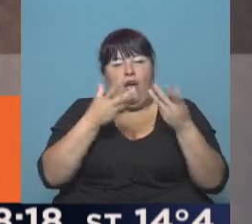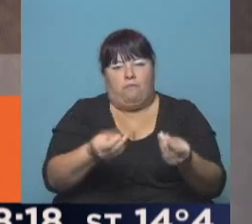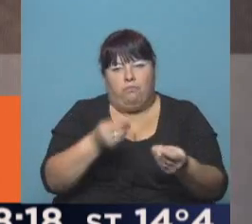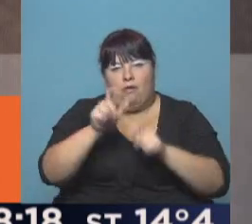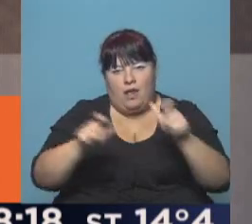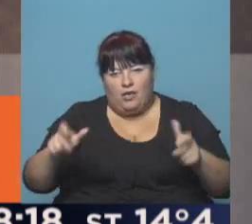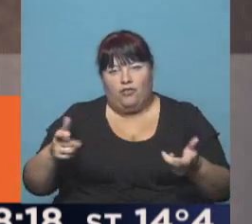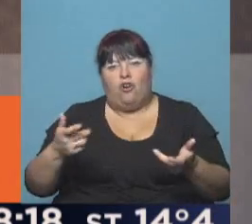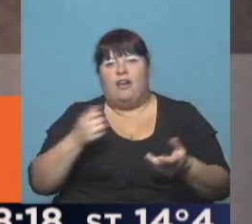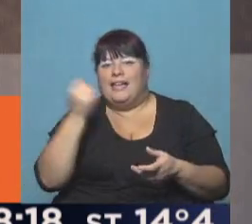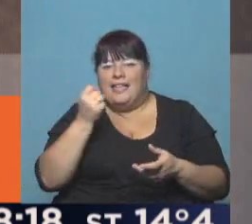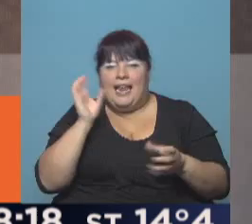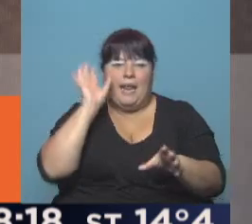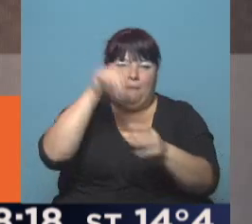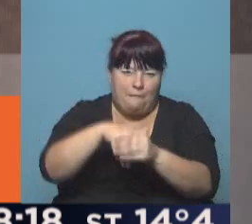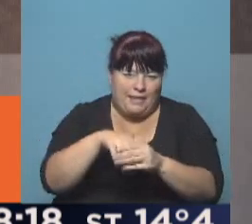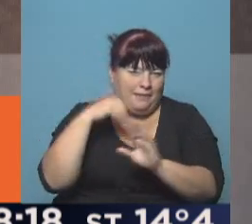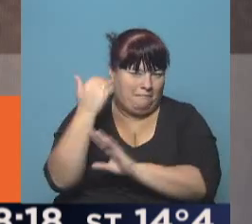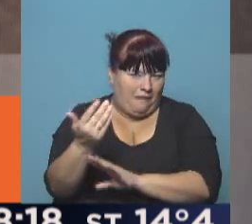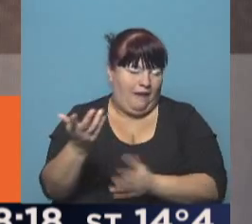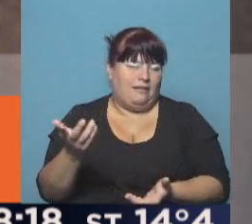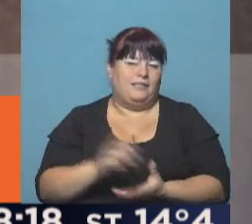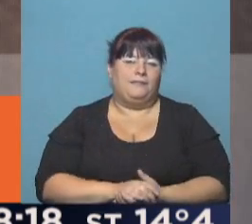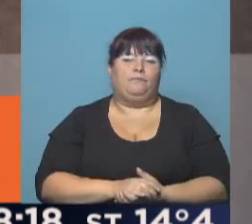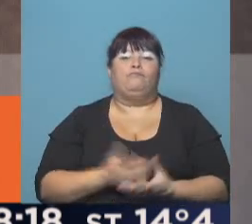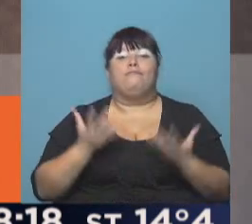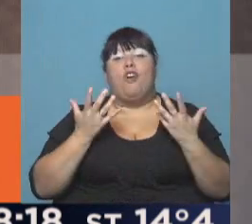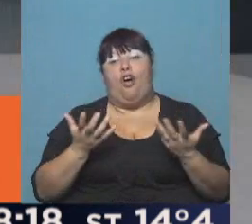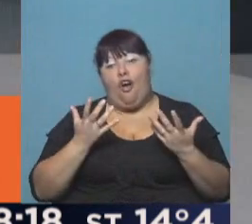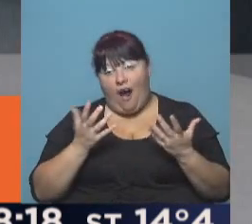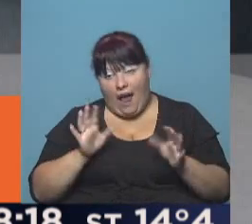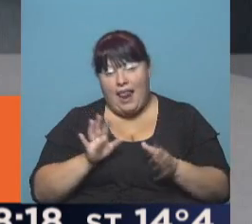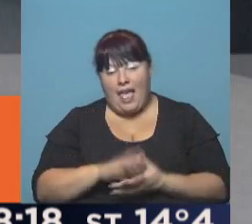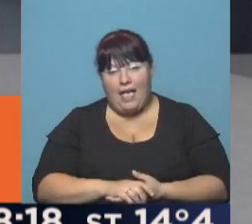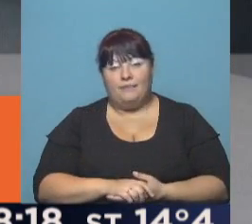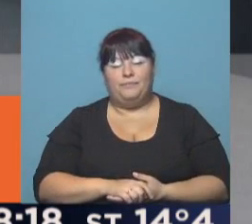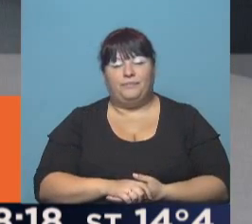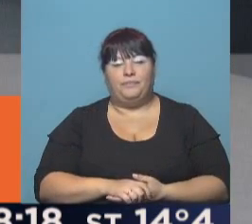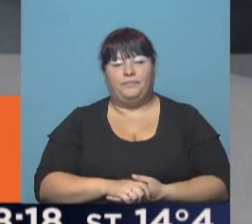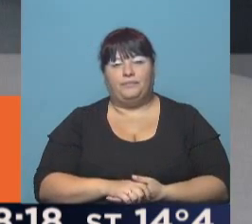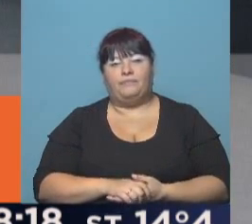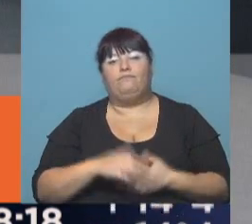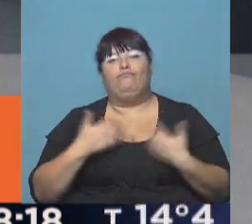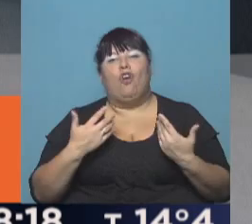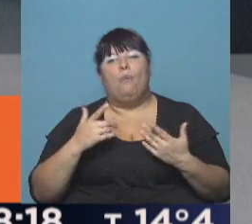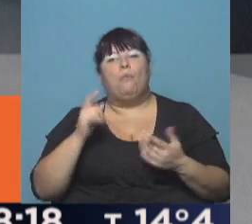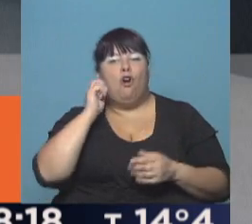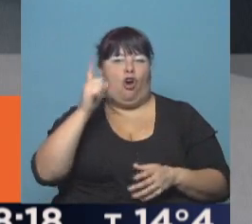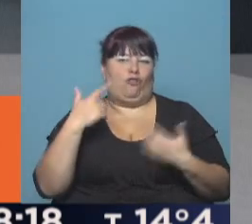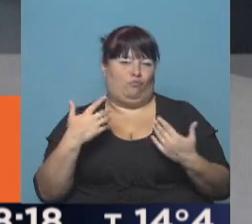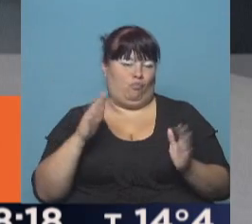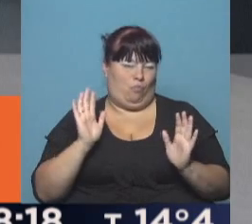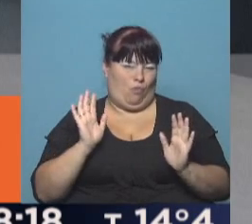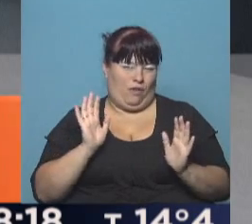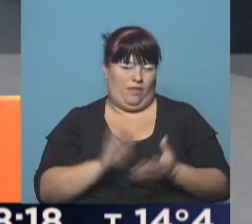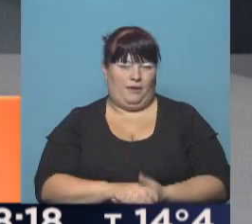con el interés de involucrarme un poco más y ojalá que pueda lograr